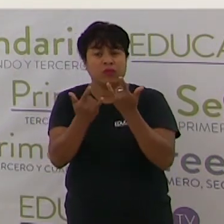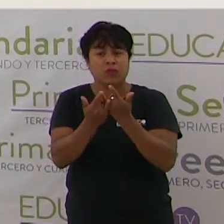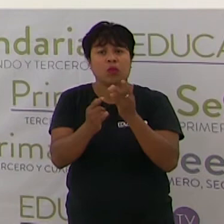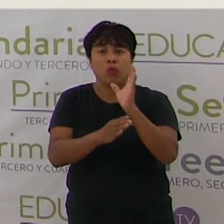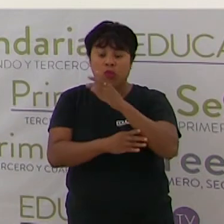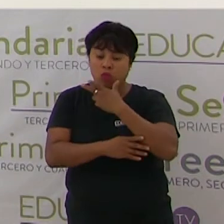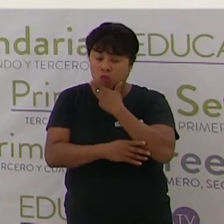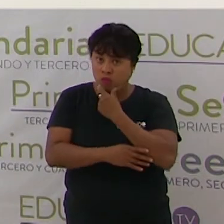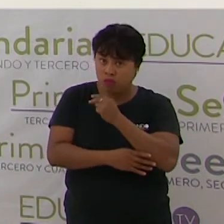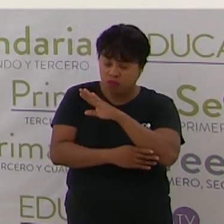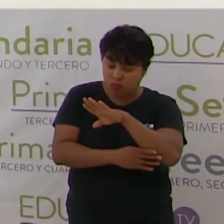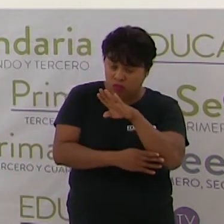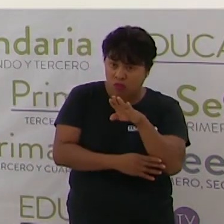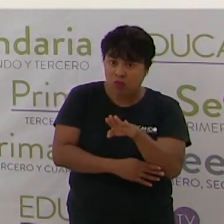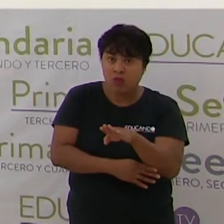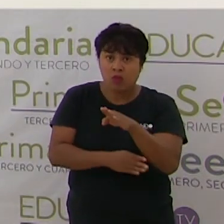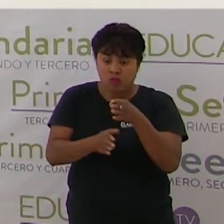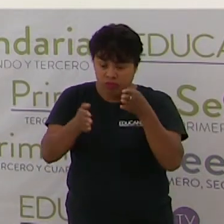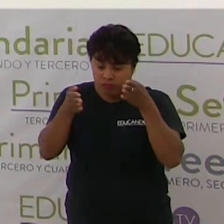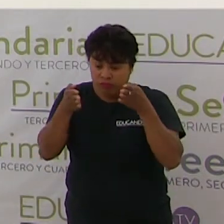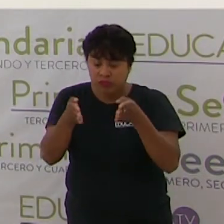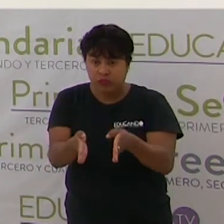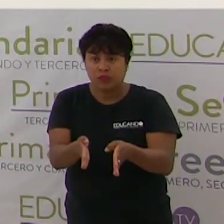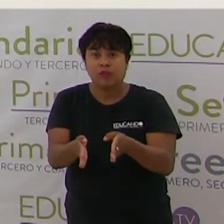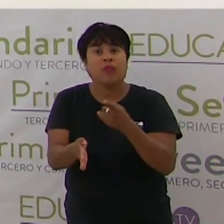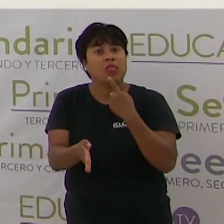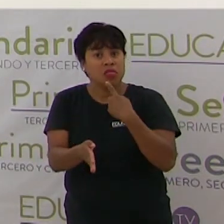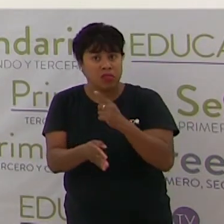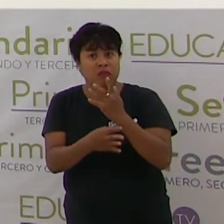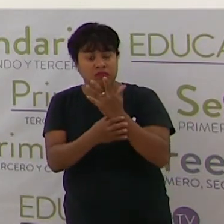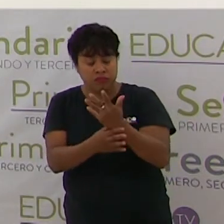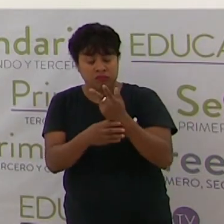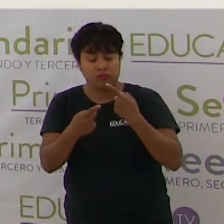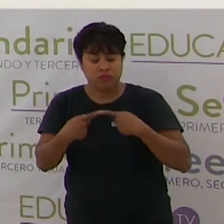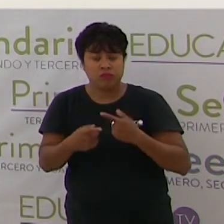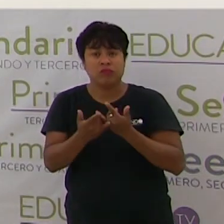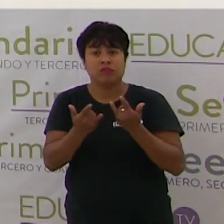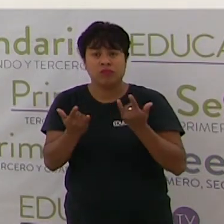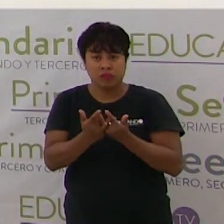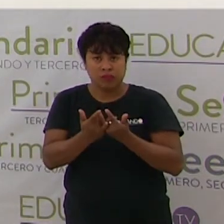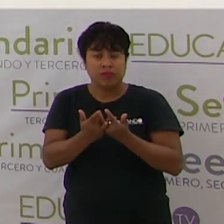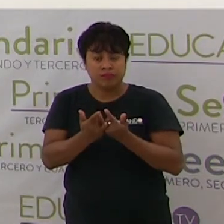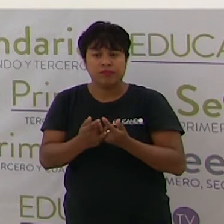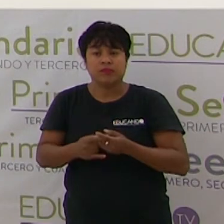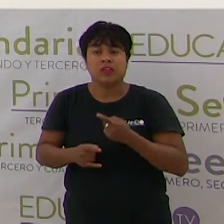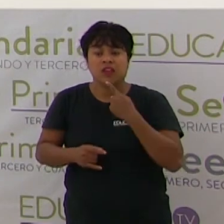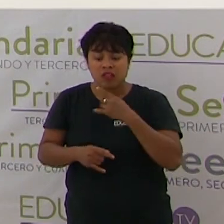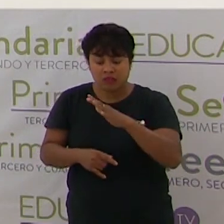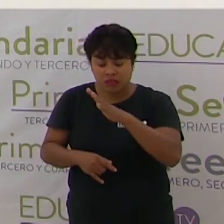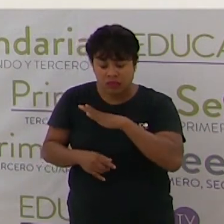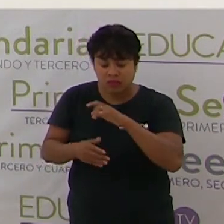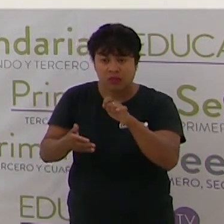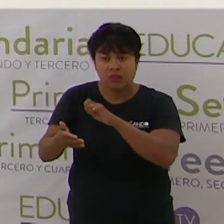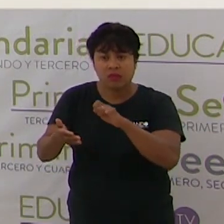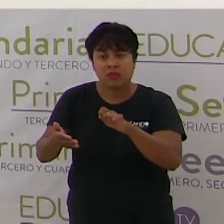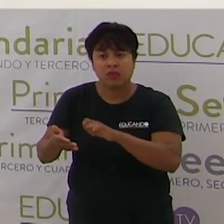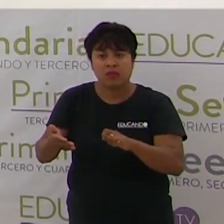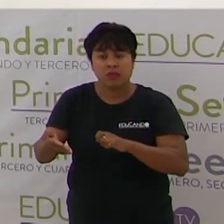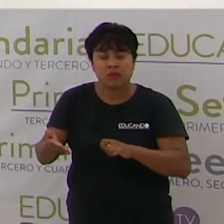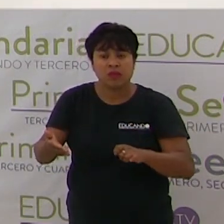murió, en su tumba, cuentan por ahí los historiadores, que en su tumba viene inscrita